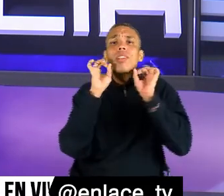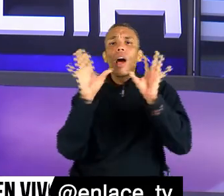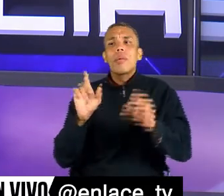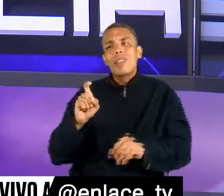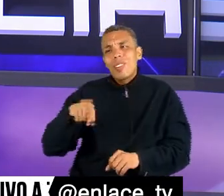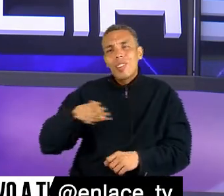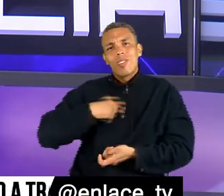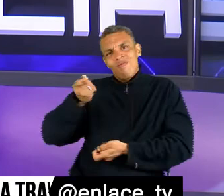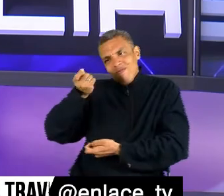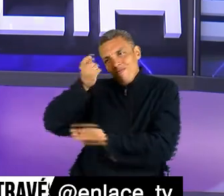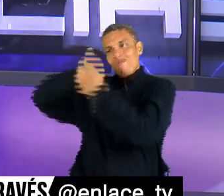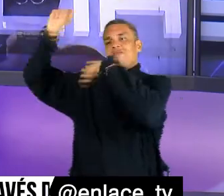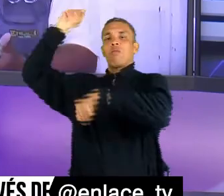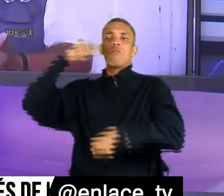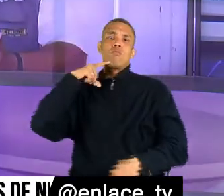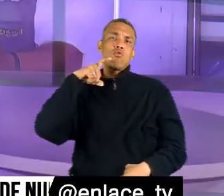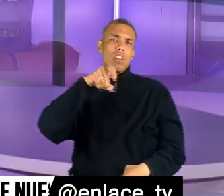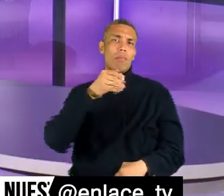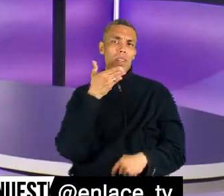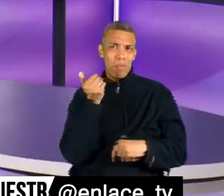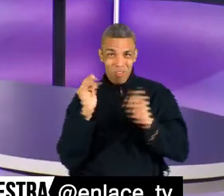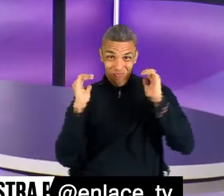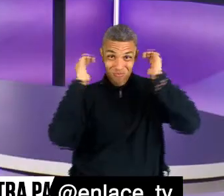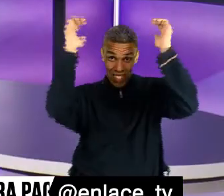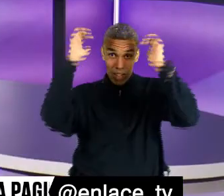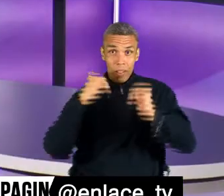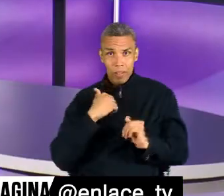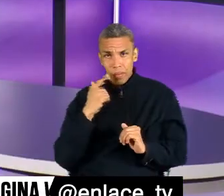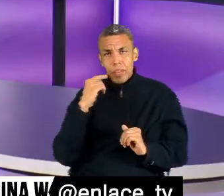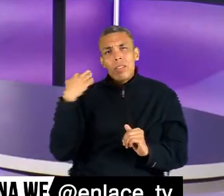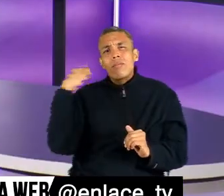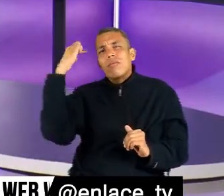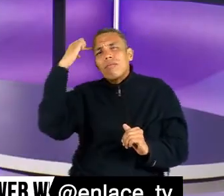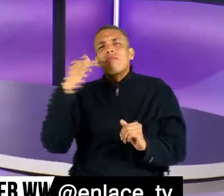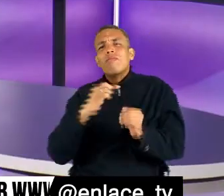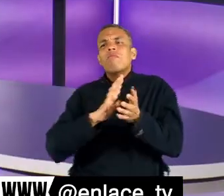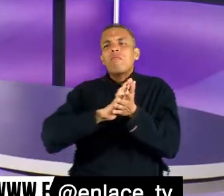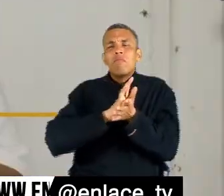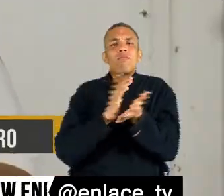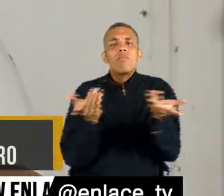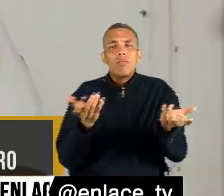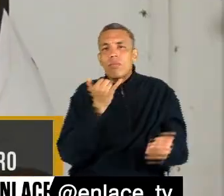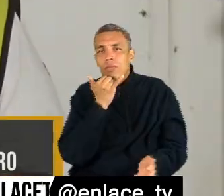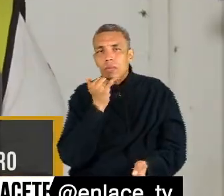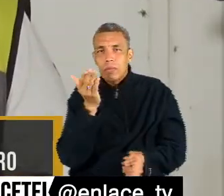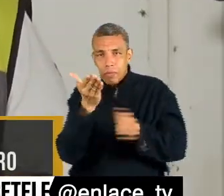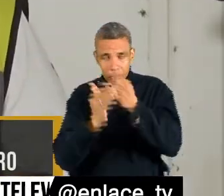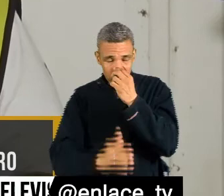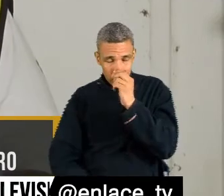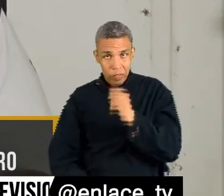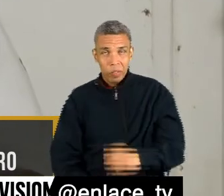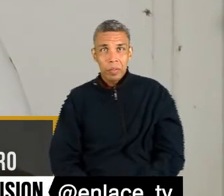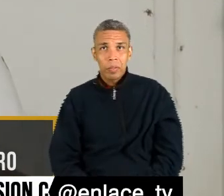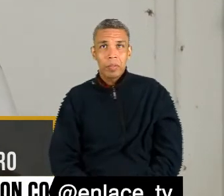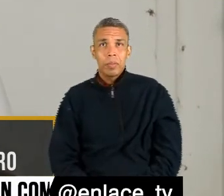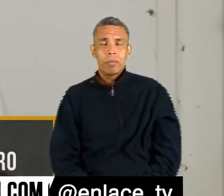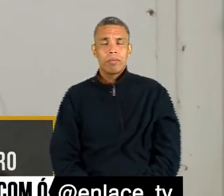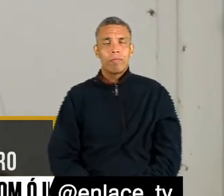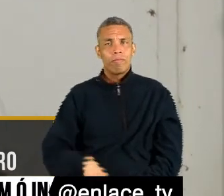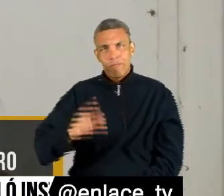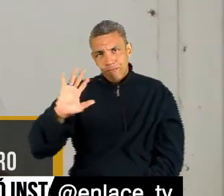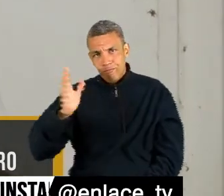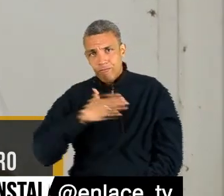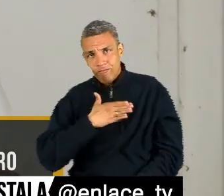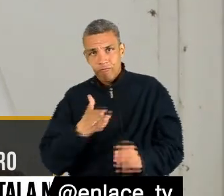de noticias, Pedro Severiche, se encuentra en el hospital regional con músicos de la ciudad. Cordial Pedro, saludo a mis compañeros en estudios y a la amable de la audiencia de